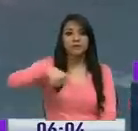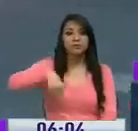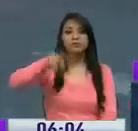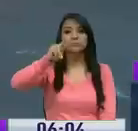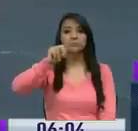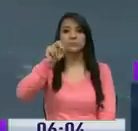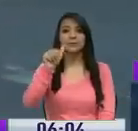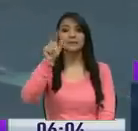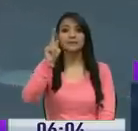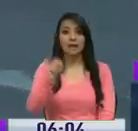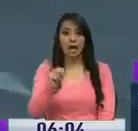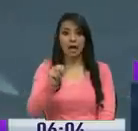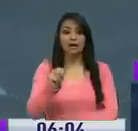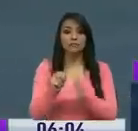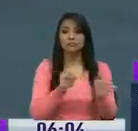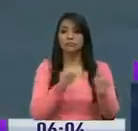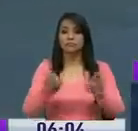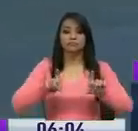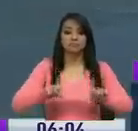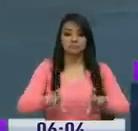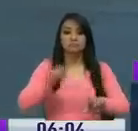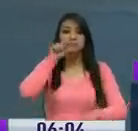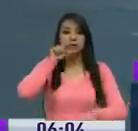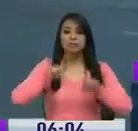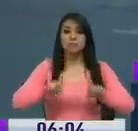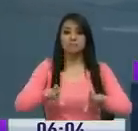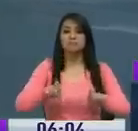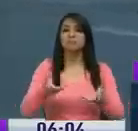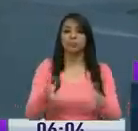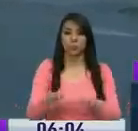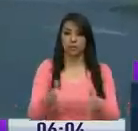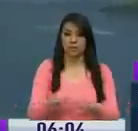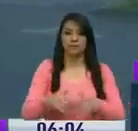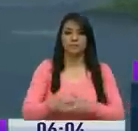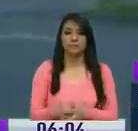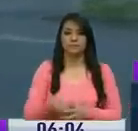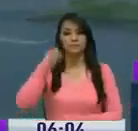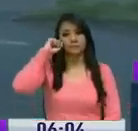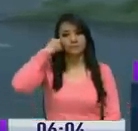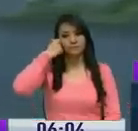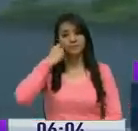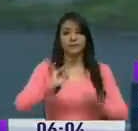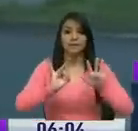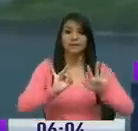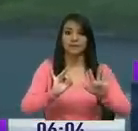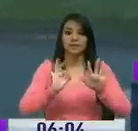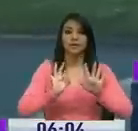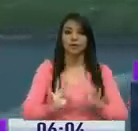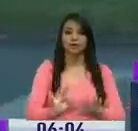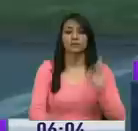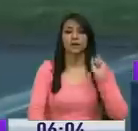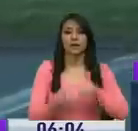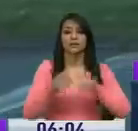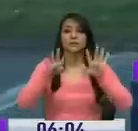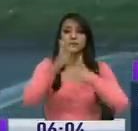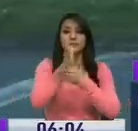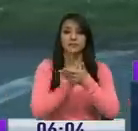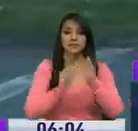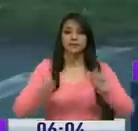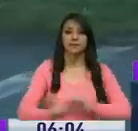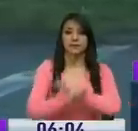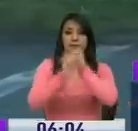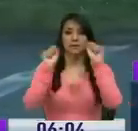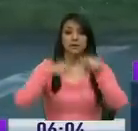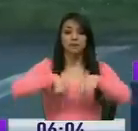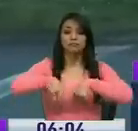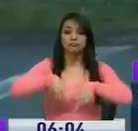sectores no tienen pico y placa les recordamos los números para el día de hoy Son el 7 y el 8 hasta las 9:30 de la mañana esta ruta es